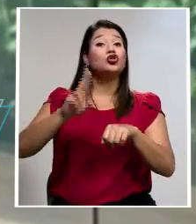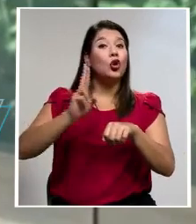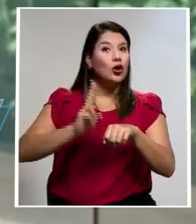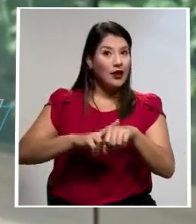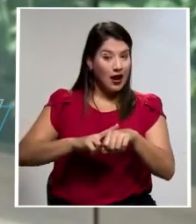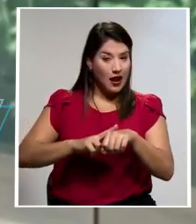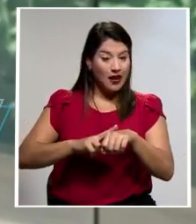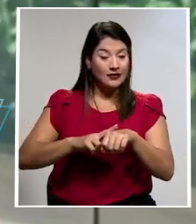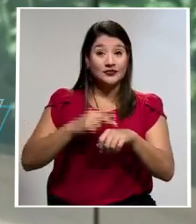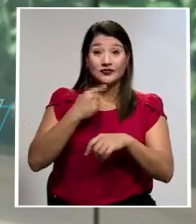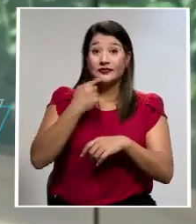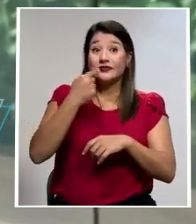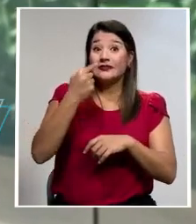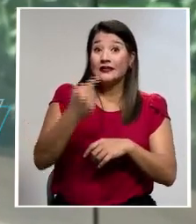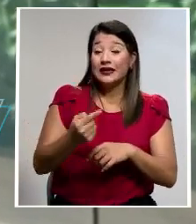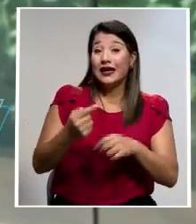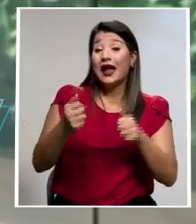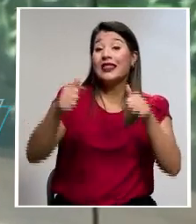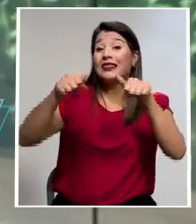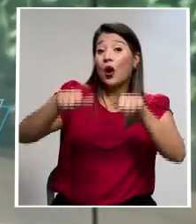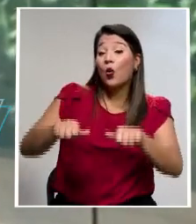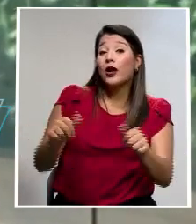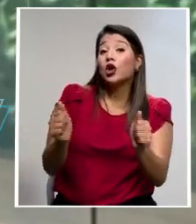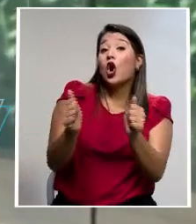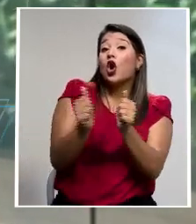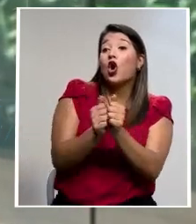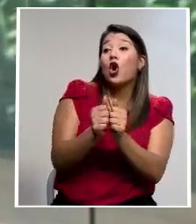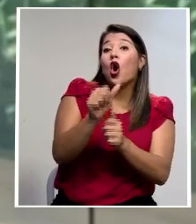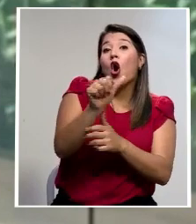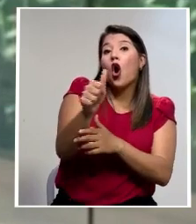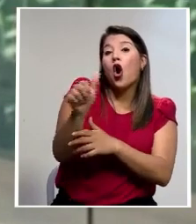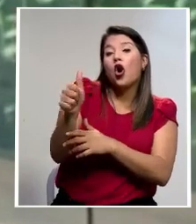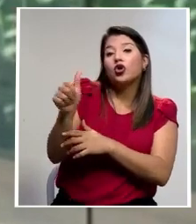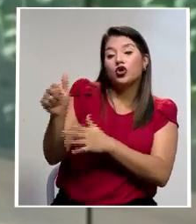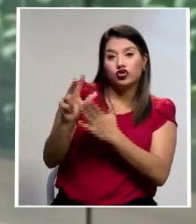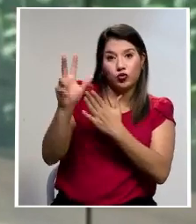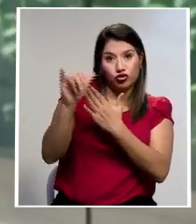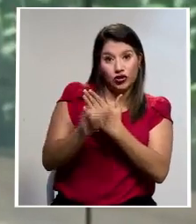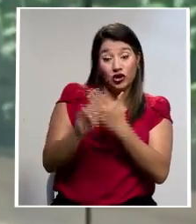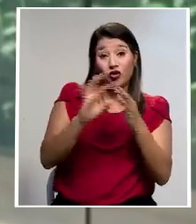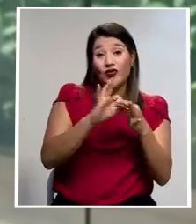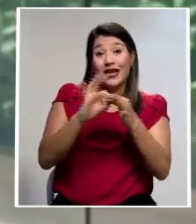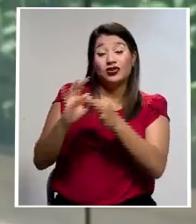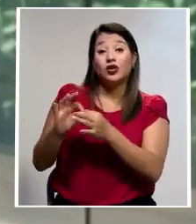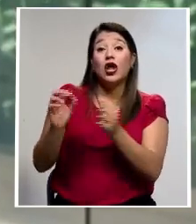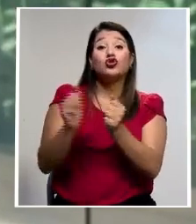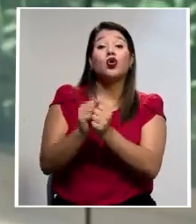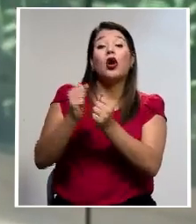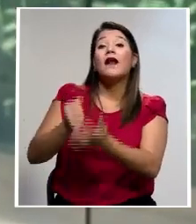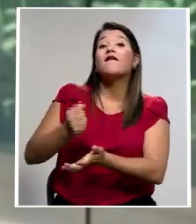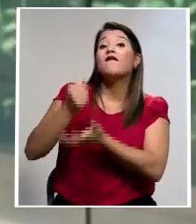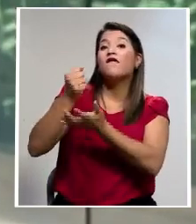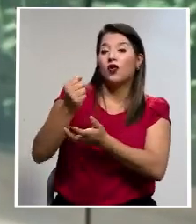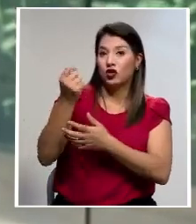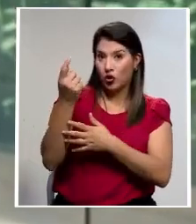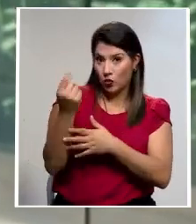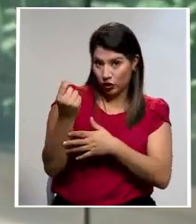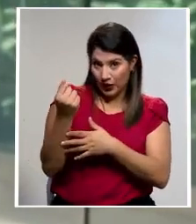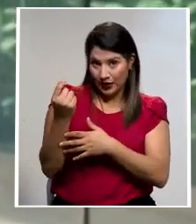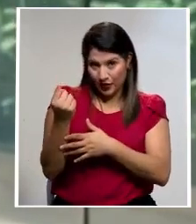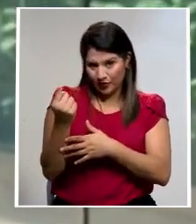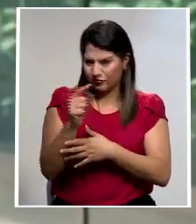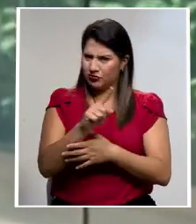a aprobar todos los demás proyectos inherentes al fondo. Haremos una valoración individual